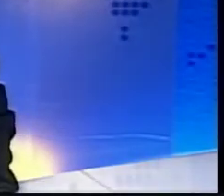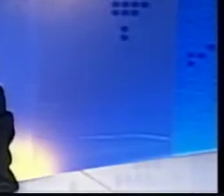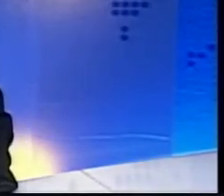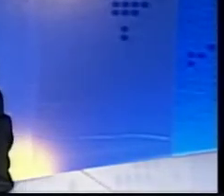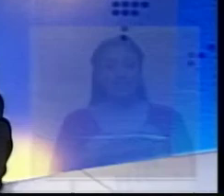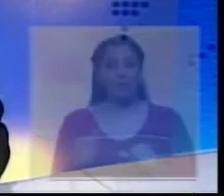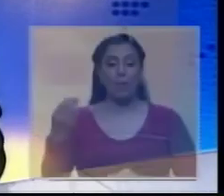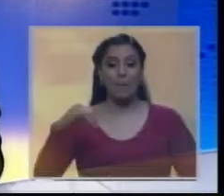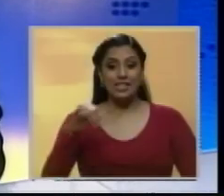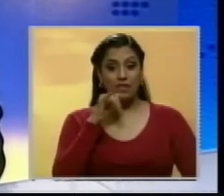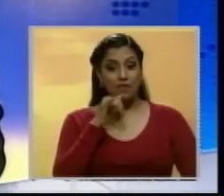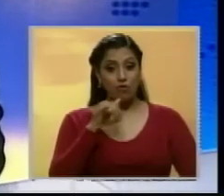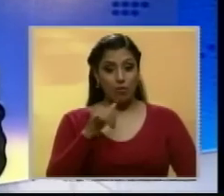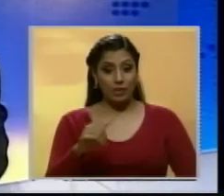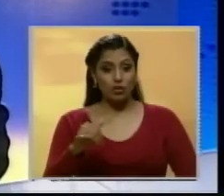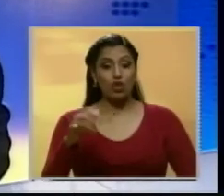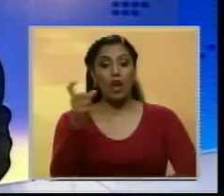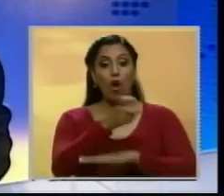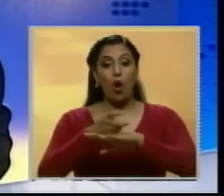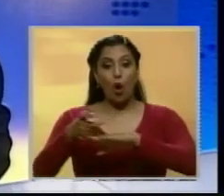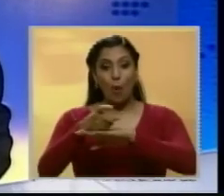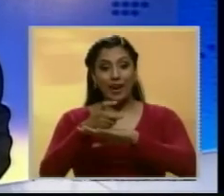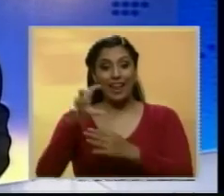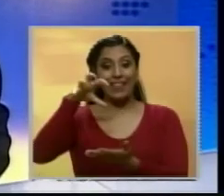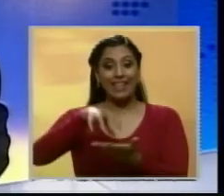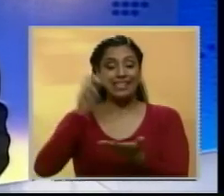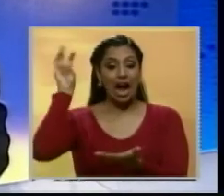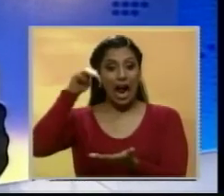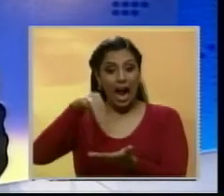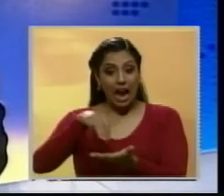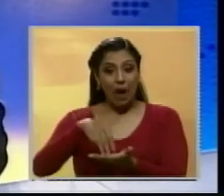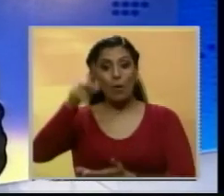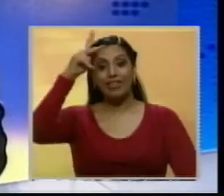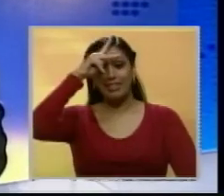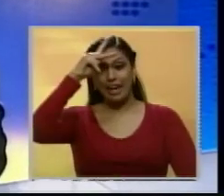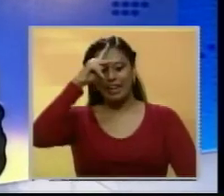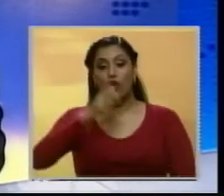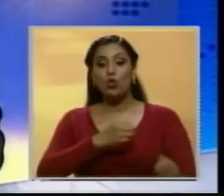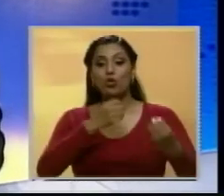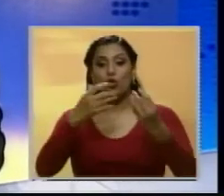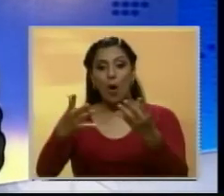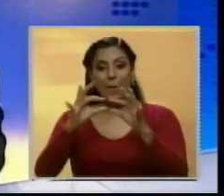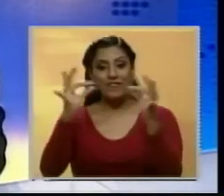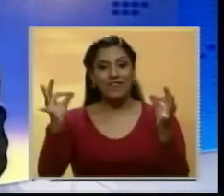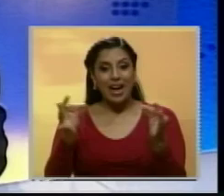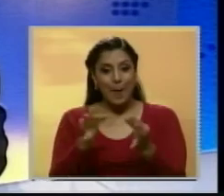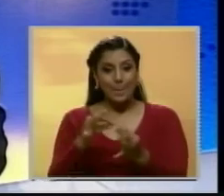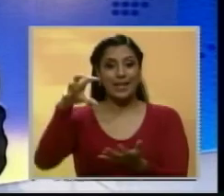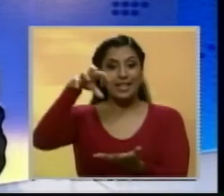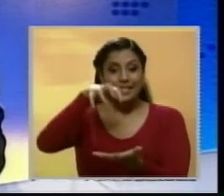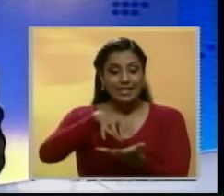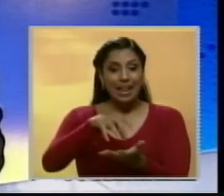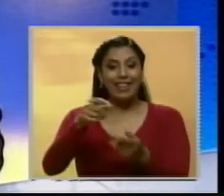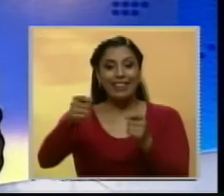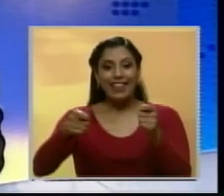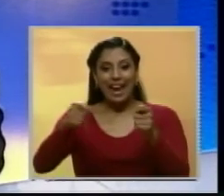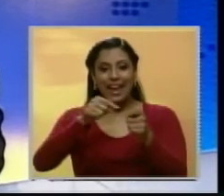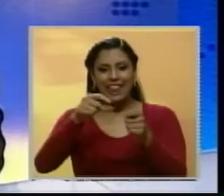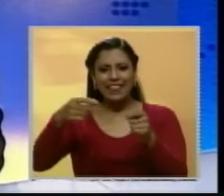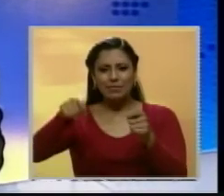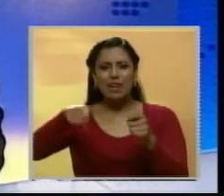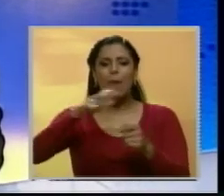Amigos, continuamos con las informaciones. El gobernador del estado Aragua, Tarek El Aizami, entregó a familias de la entidad la tarjeta de